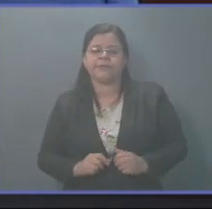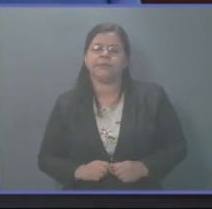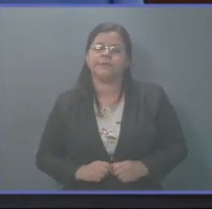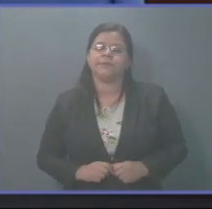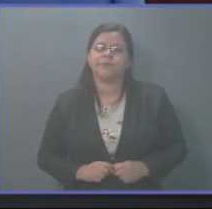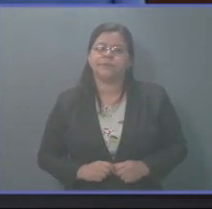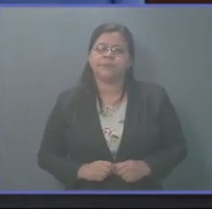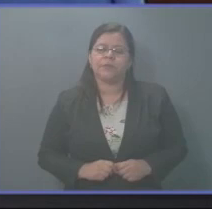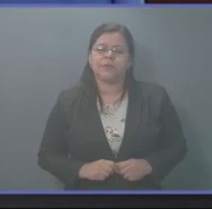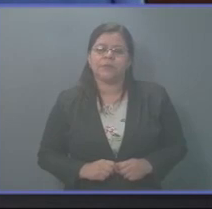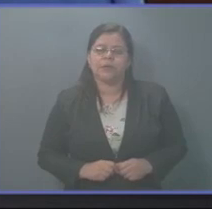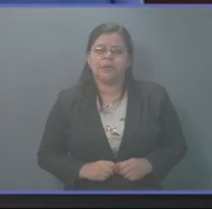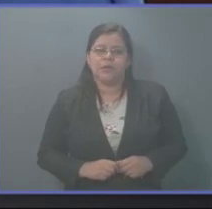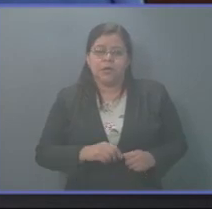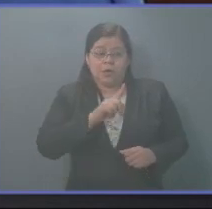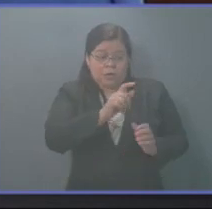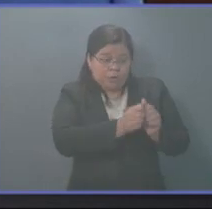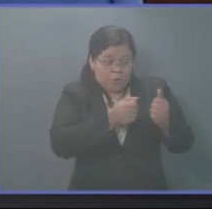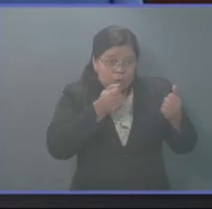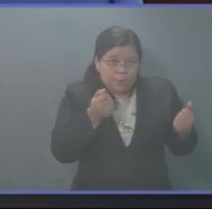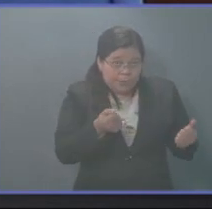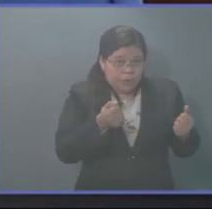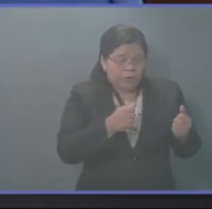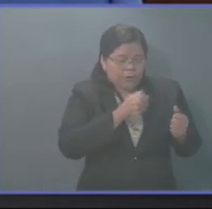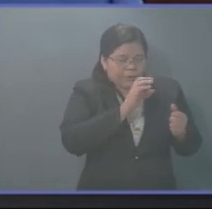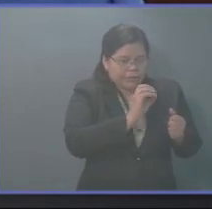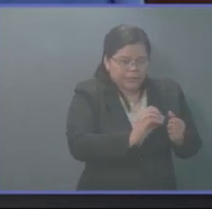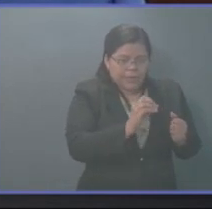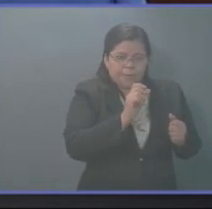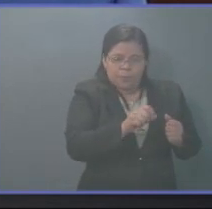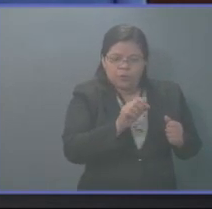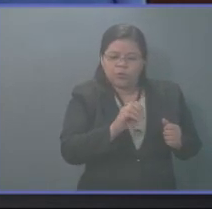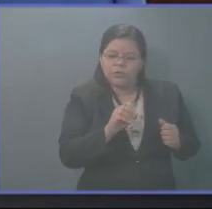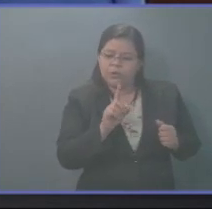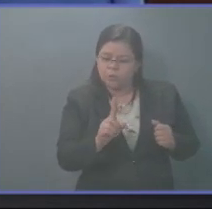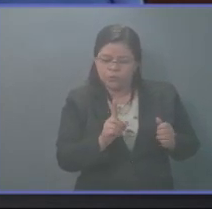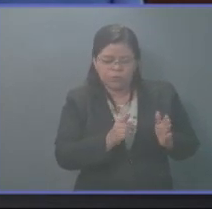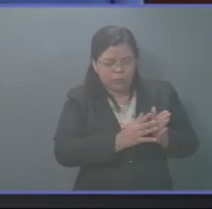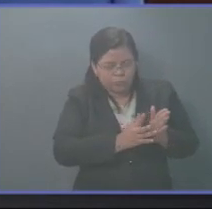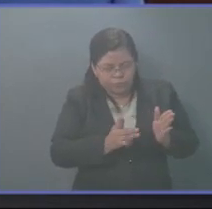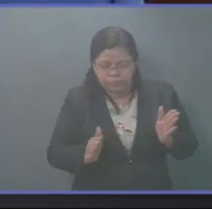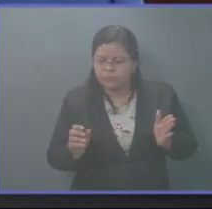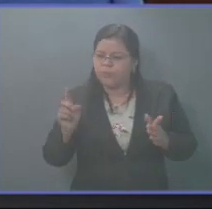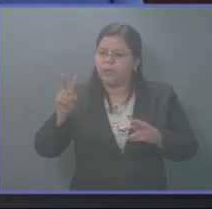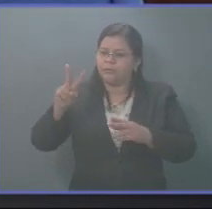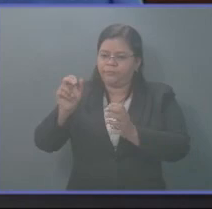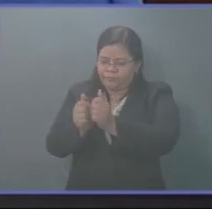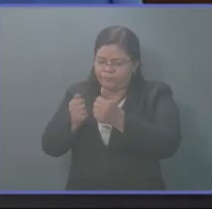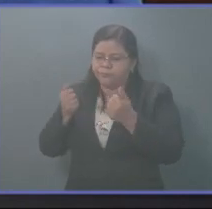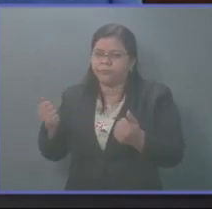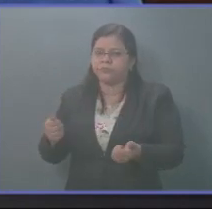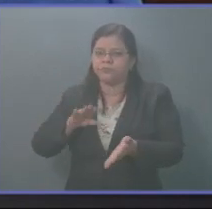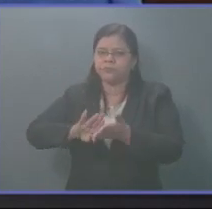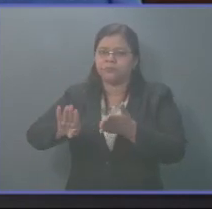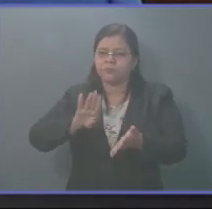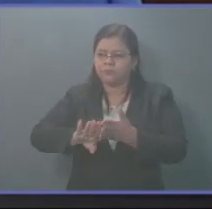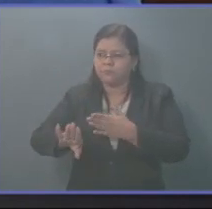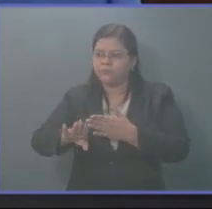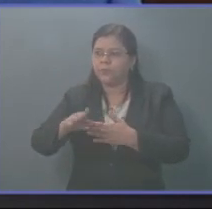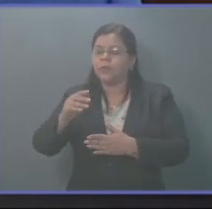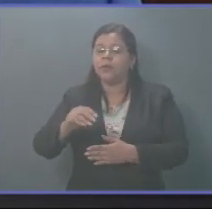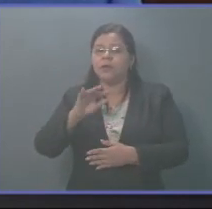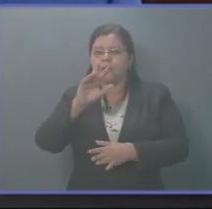500,000. De $1,000,000, .01 a $2,000,000, pagarán una cuota fija